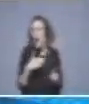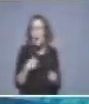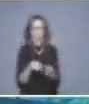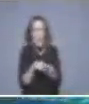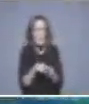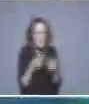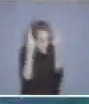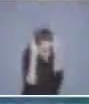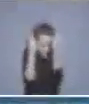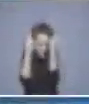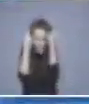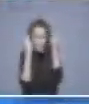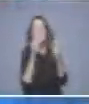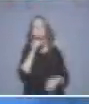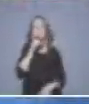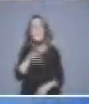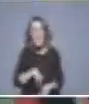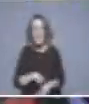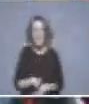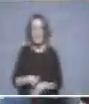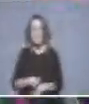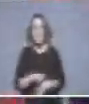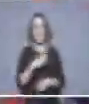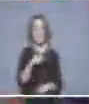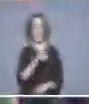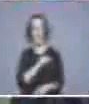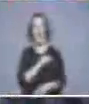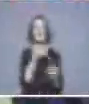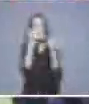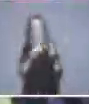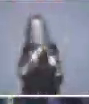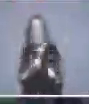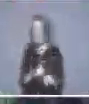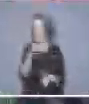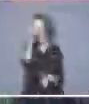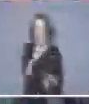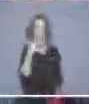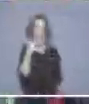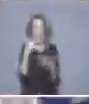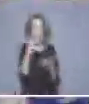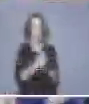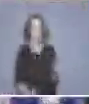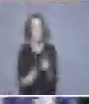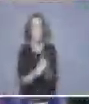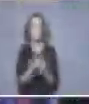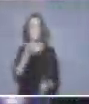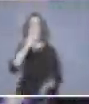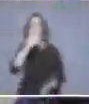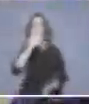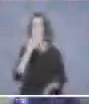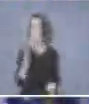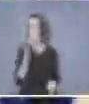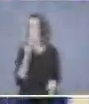mascota. Estrenando Ballesteros, un artista con el aro. Si se amplía